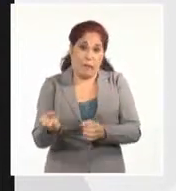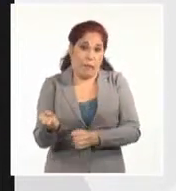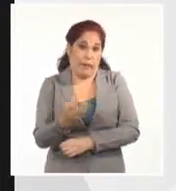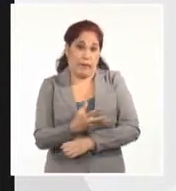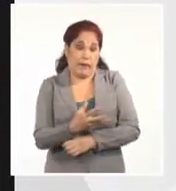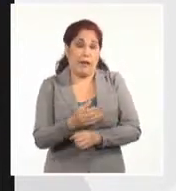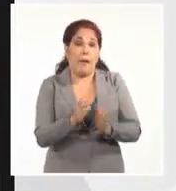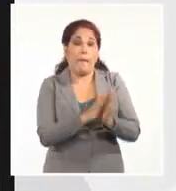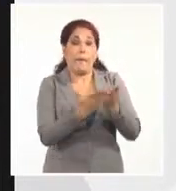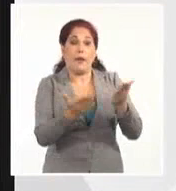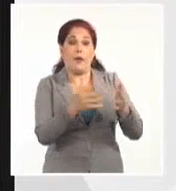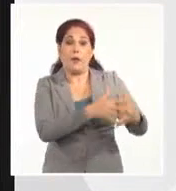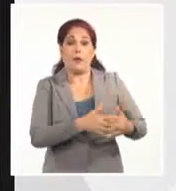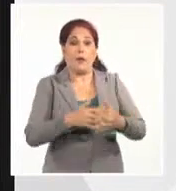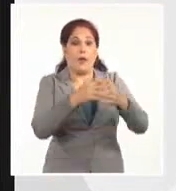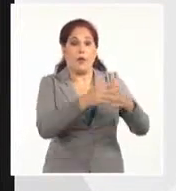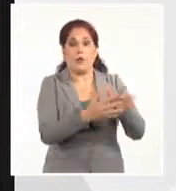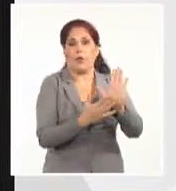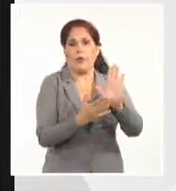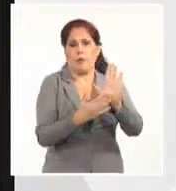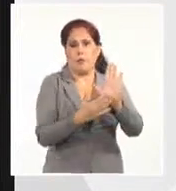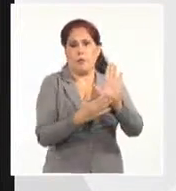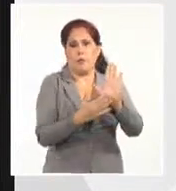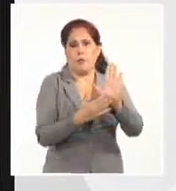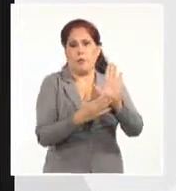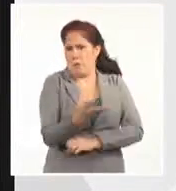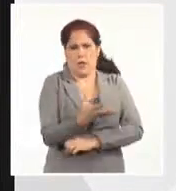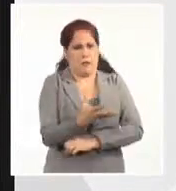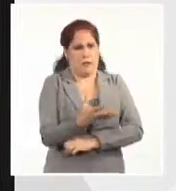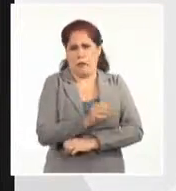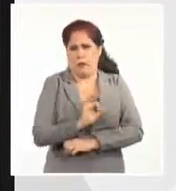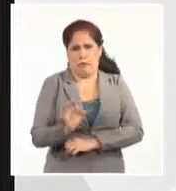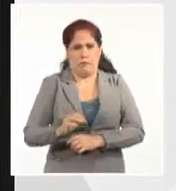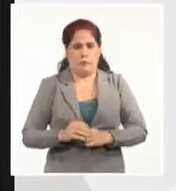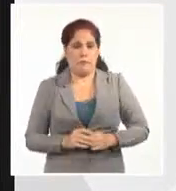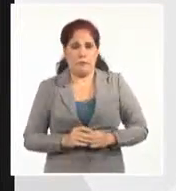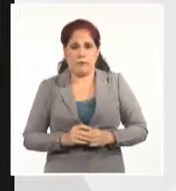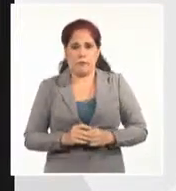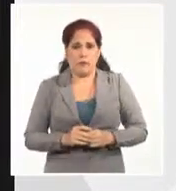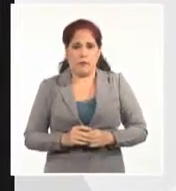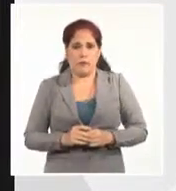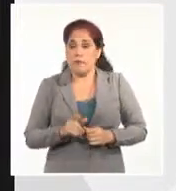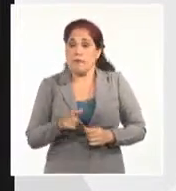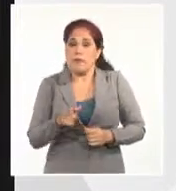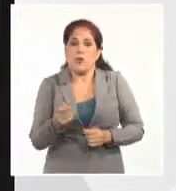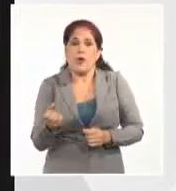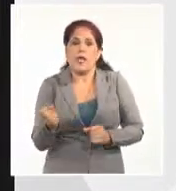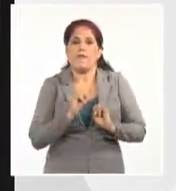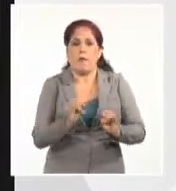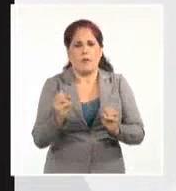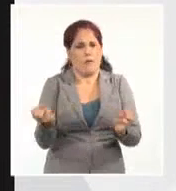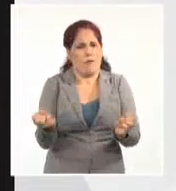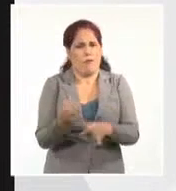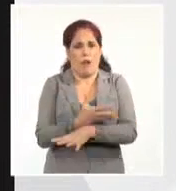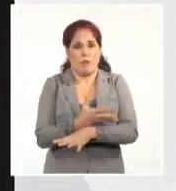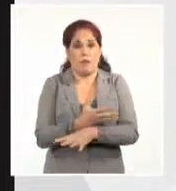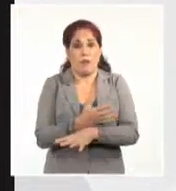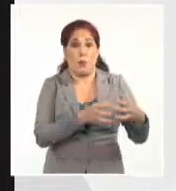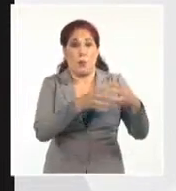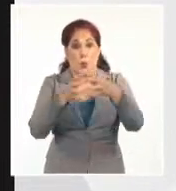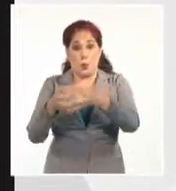demostró que fue un cóctel molotov de paramilitares que venían con la comitiva y